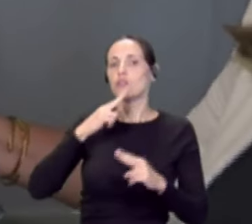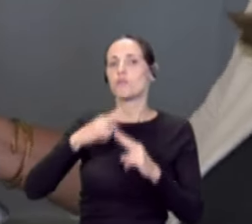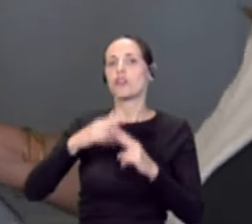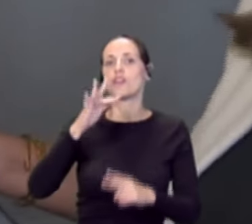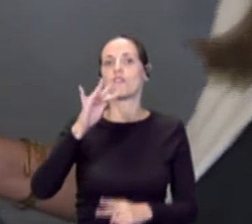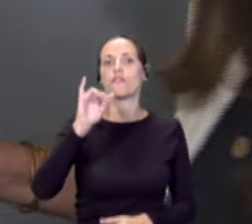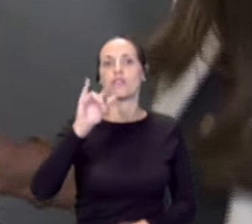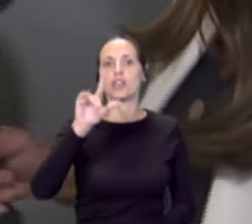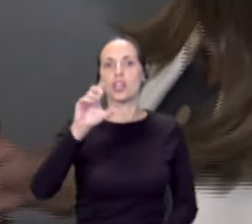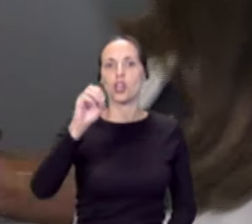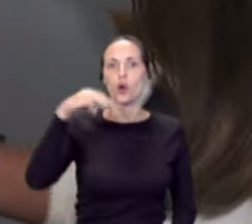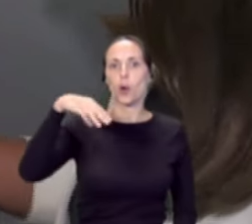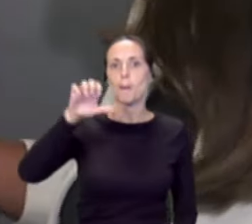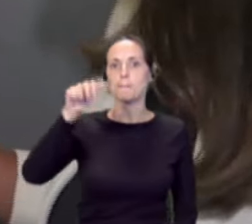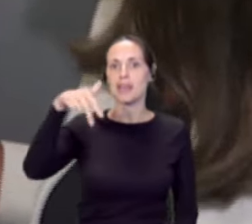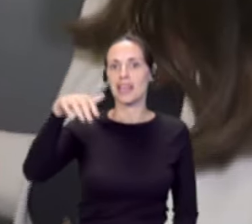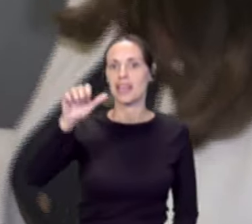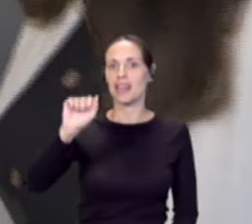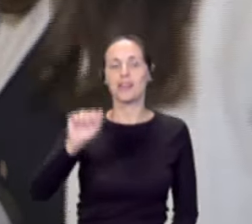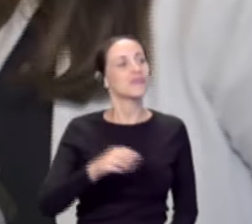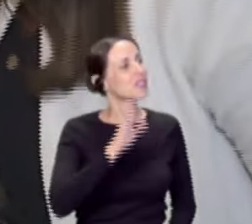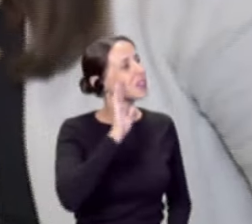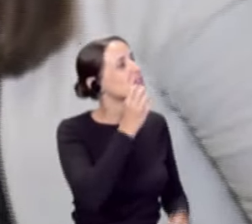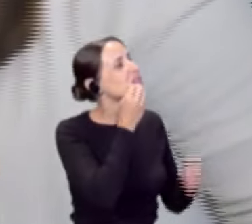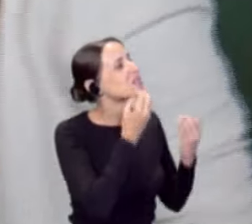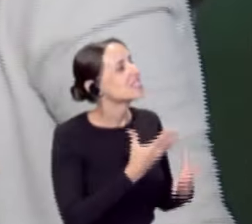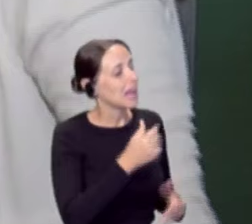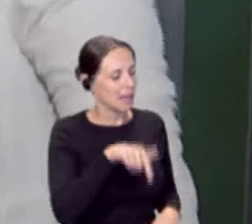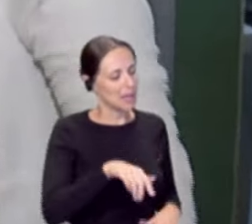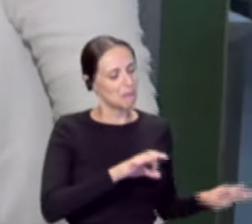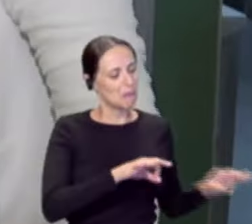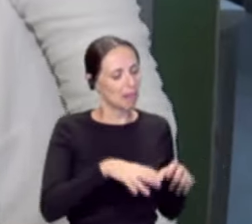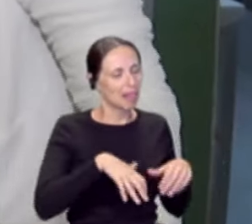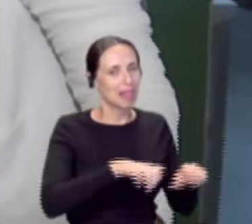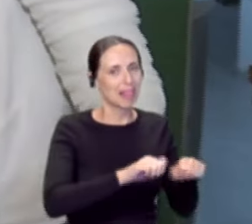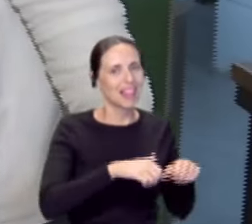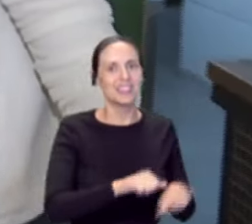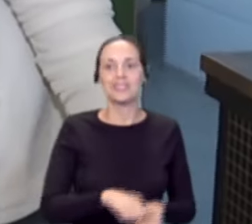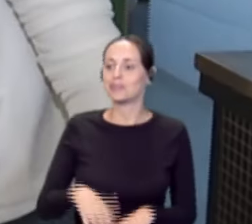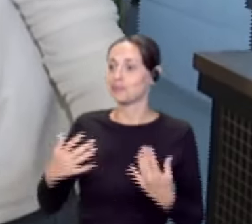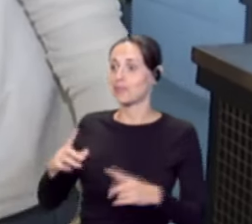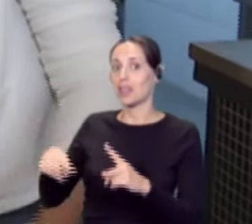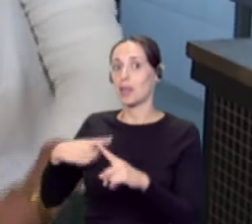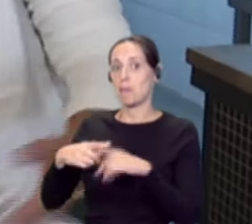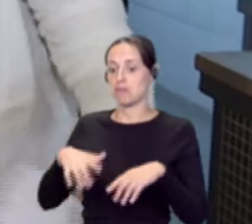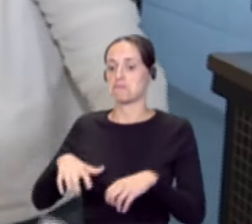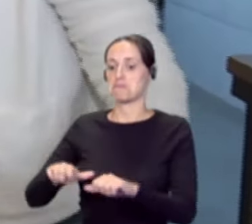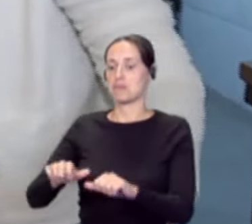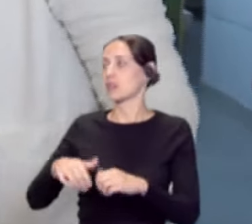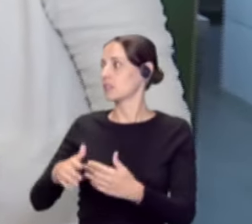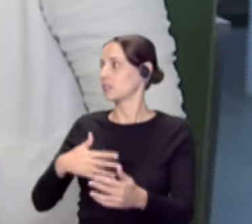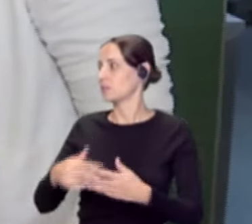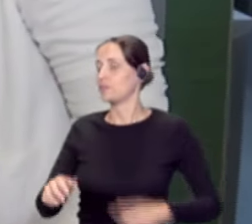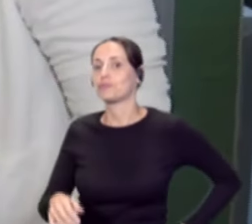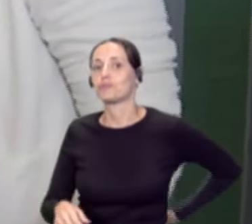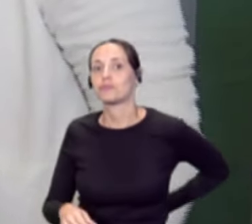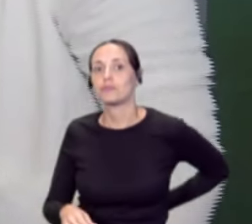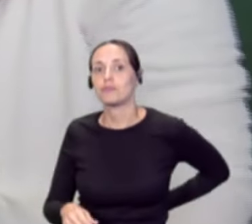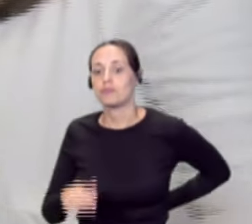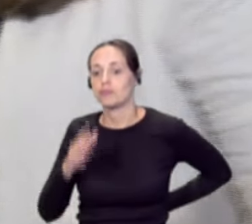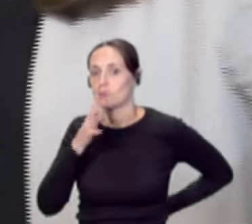¿Cómo estás? Aquí con las manos en la masa. Además, tenemos que decir con las manos en la masa que es una masa que